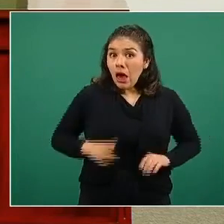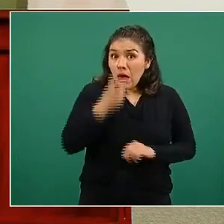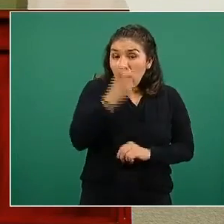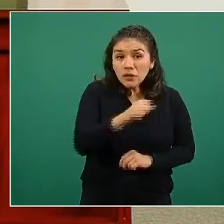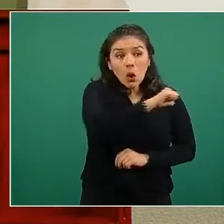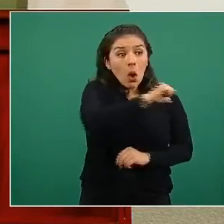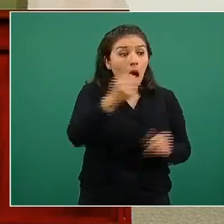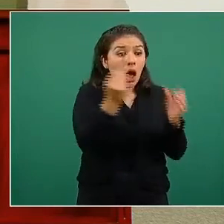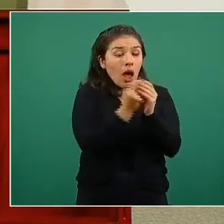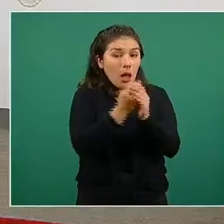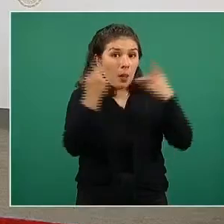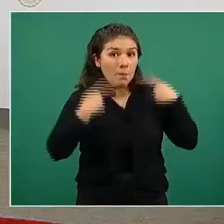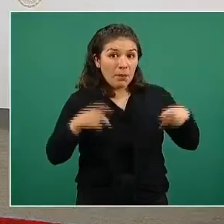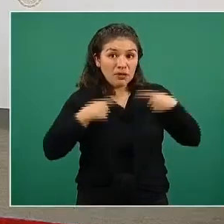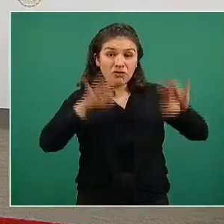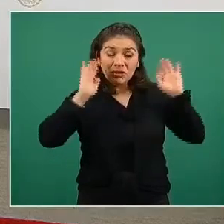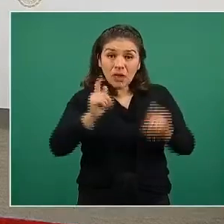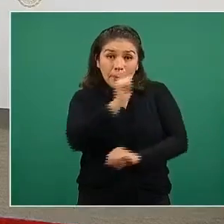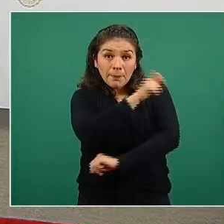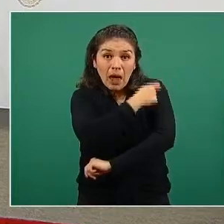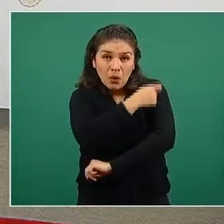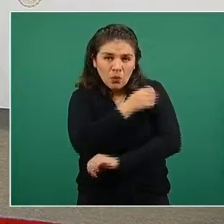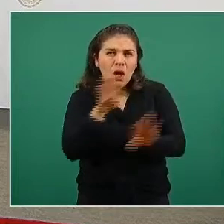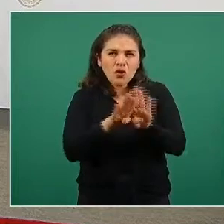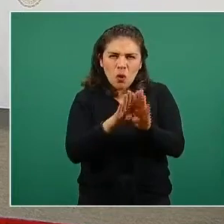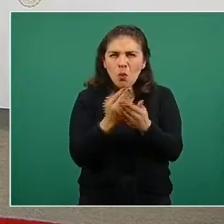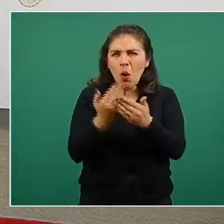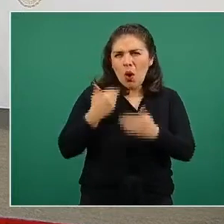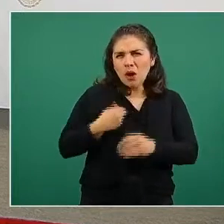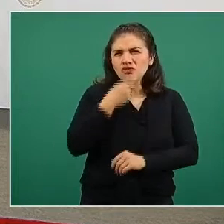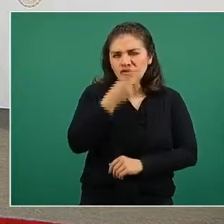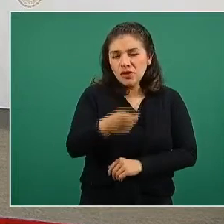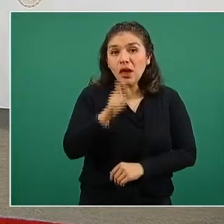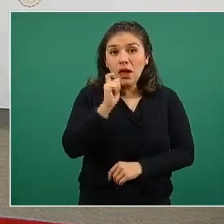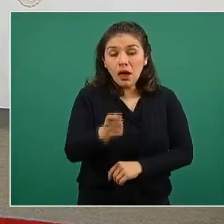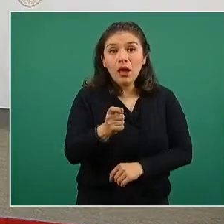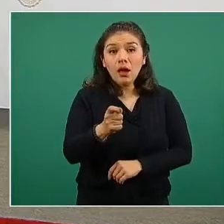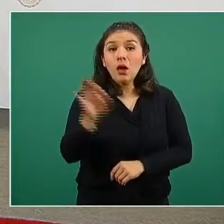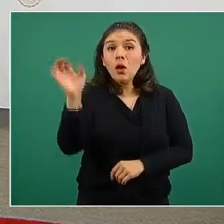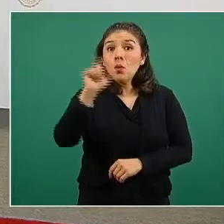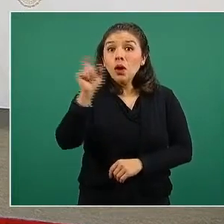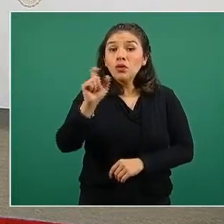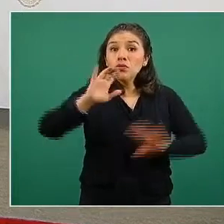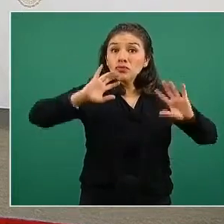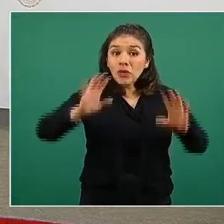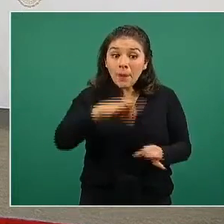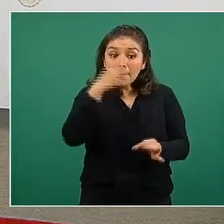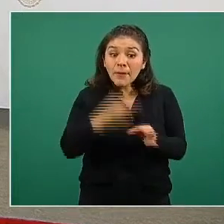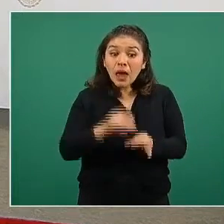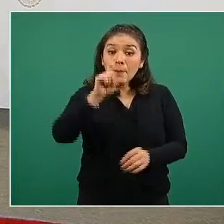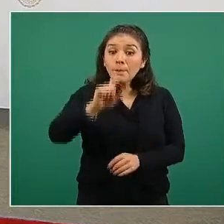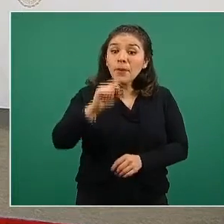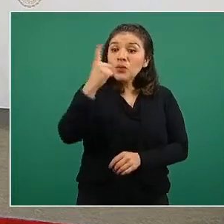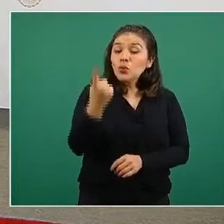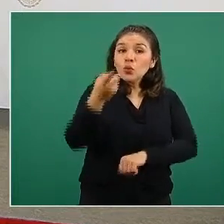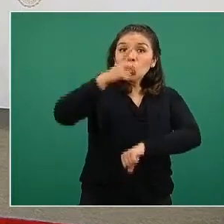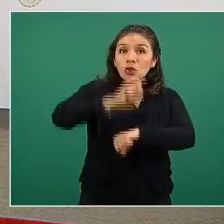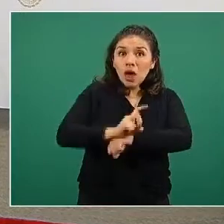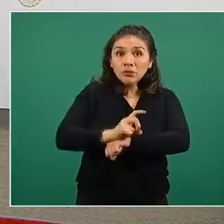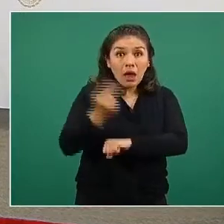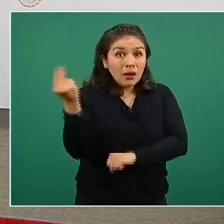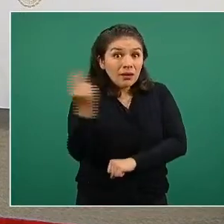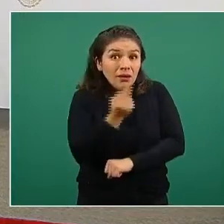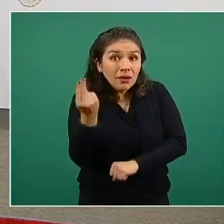las personas que hasta el momento han sido vacunadas, como lo estábamos presentando, al cumplir esos 21 días, no necesita